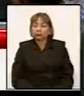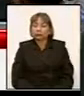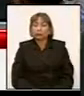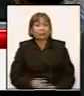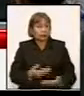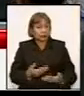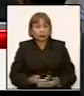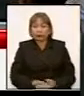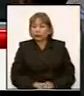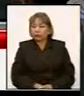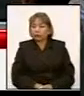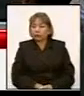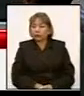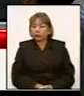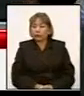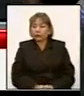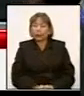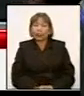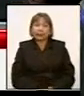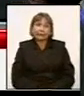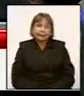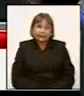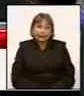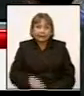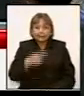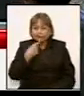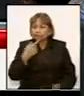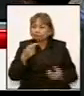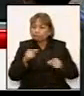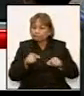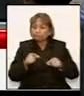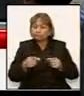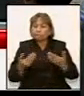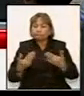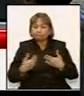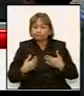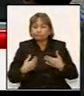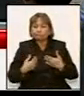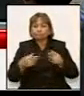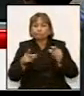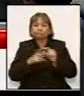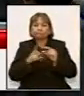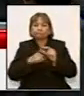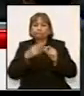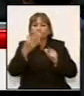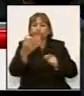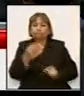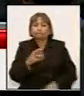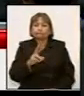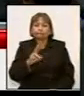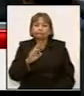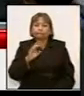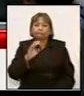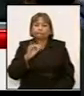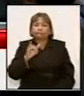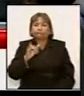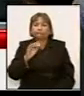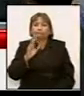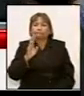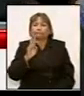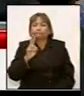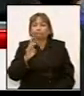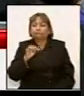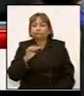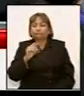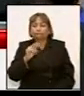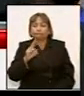Así, aquí tenemos que asumir una corresponsabilidad. Y me quedo también con las palabras de mi colega Roy Ventura. Aquí hay una